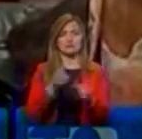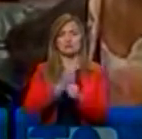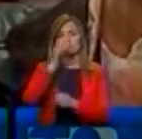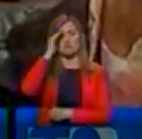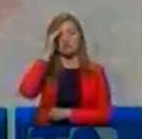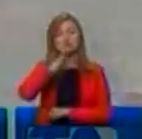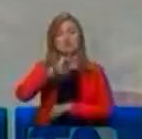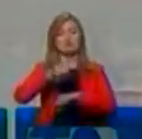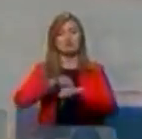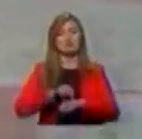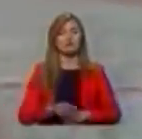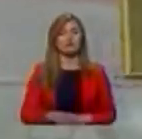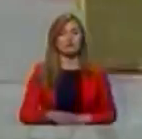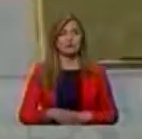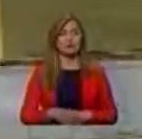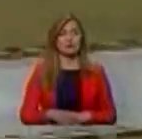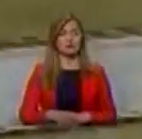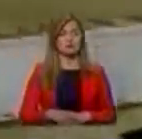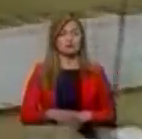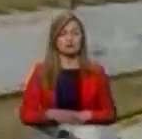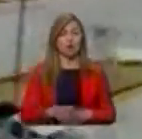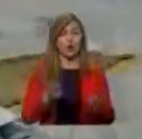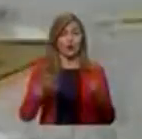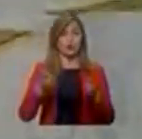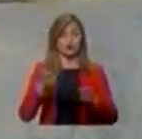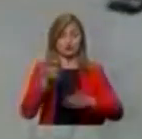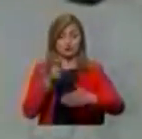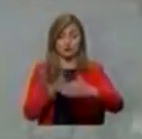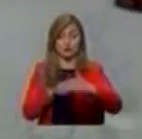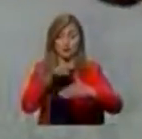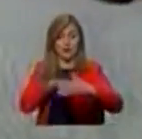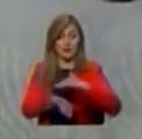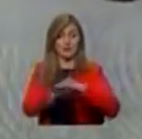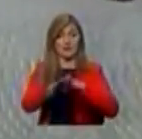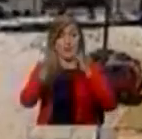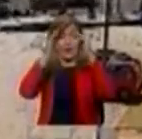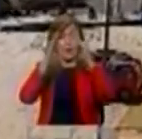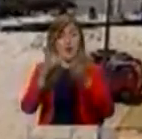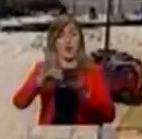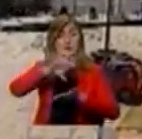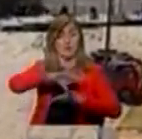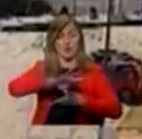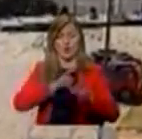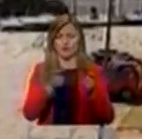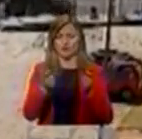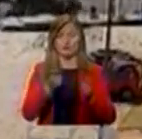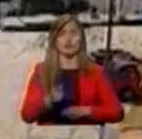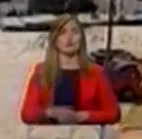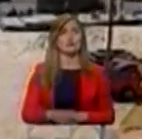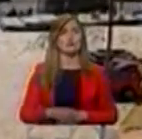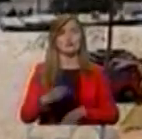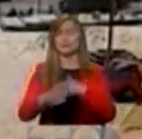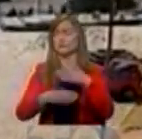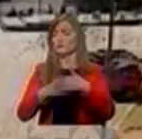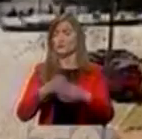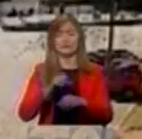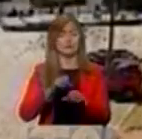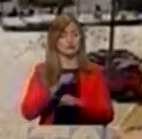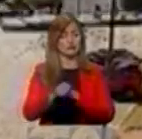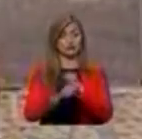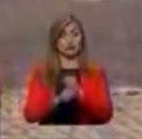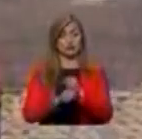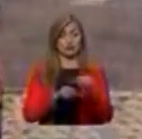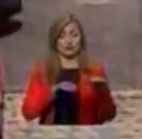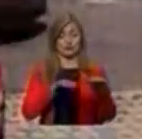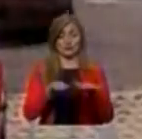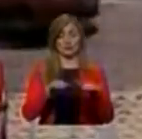Policía Nacional. Habrá estricto control en todas las puertas de acceso al Palacio Legislativo y, como todos los años, el tráfico vehicular